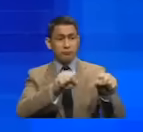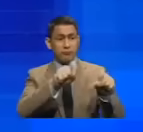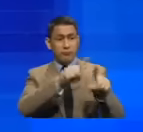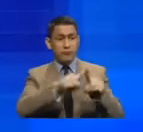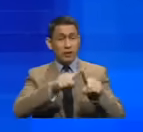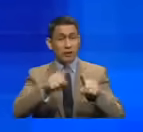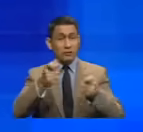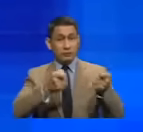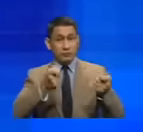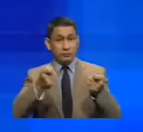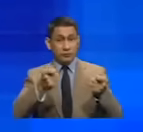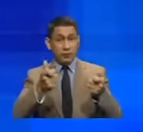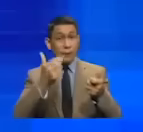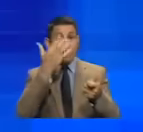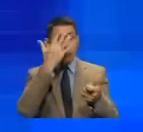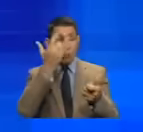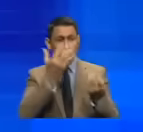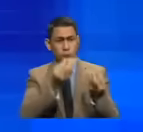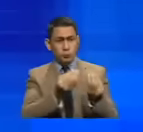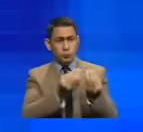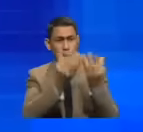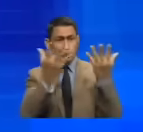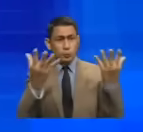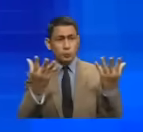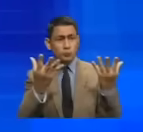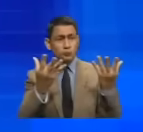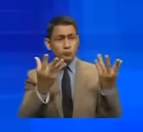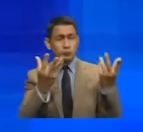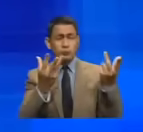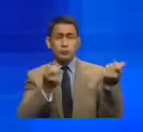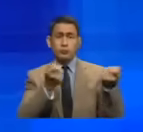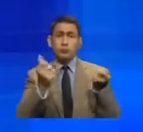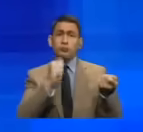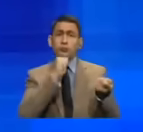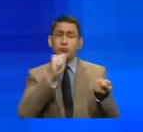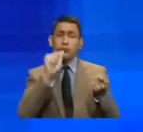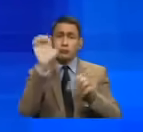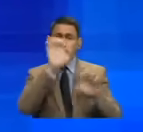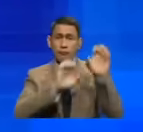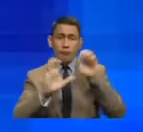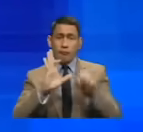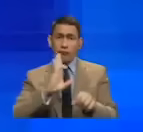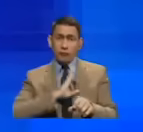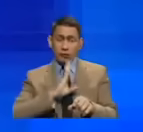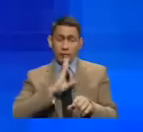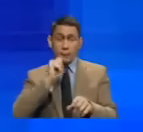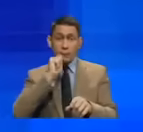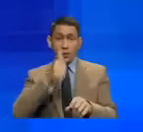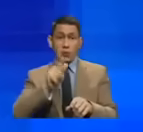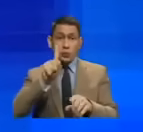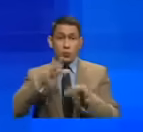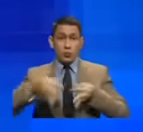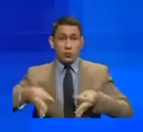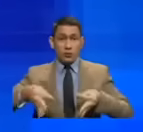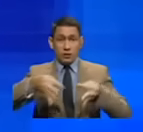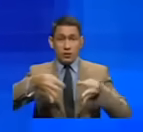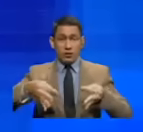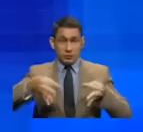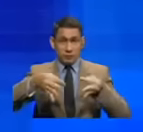la falta de revisión técnica y matriculación. A partir de mañana, 1 de febrero, se inicia